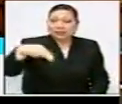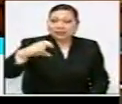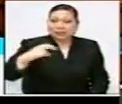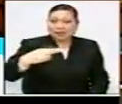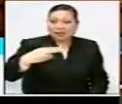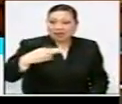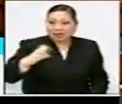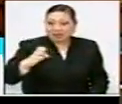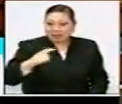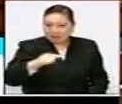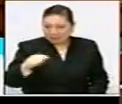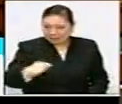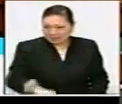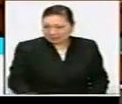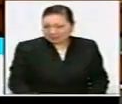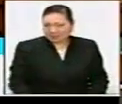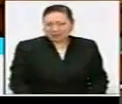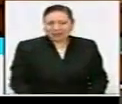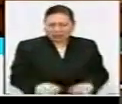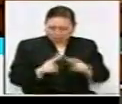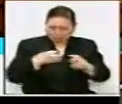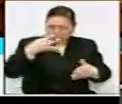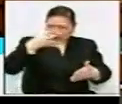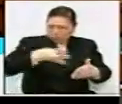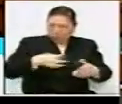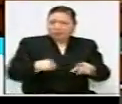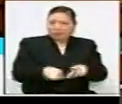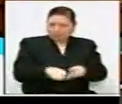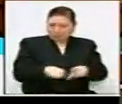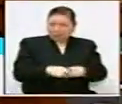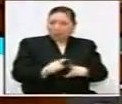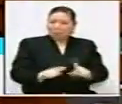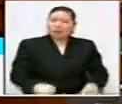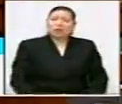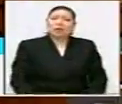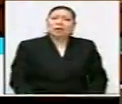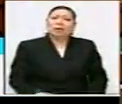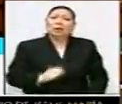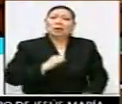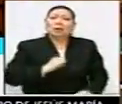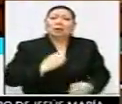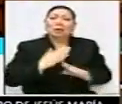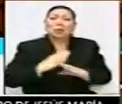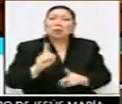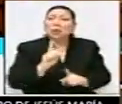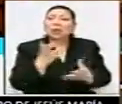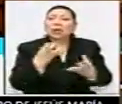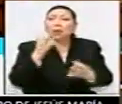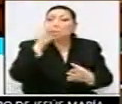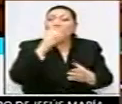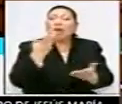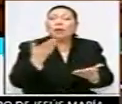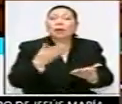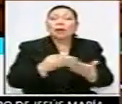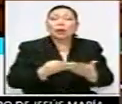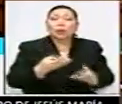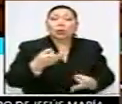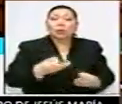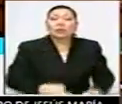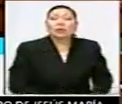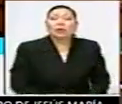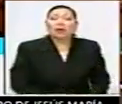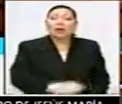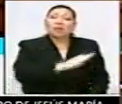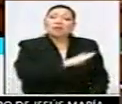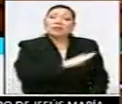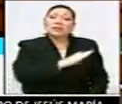Por eso que nosotros hemos indicado que lo investiguen a Chávez. Pero tú te has opuesto pues a la investigación conjuntamente con un montón de congresistas acá